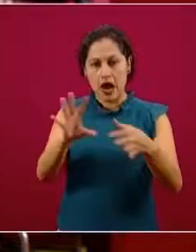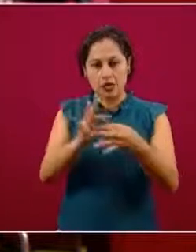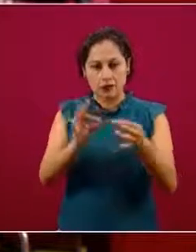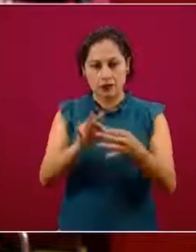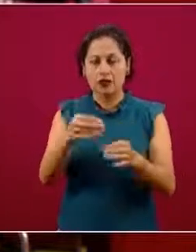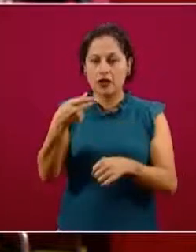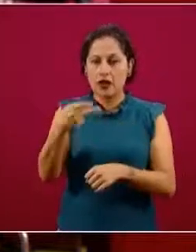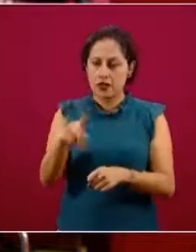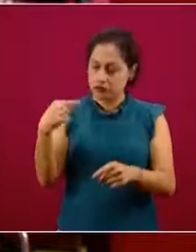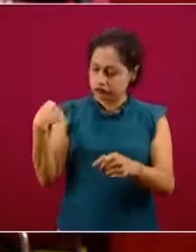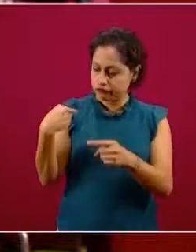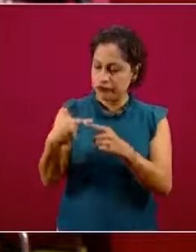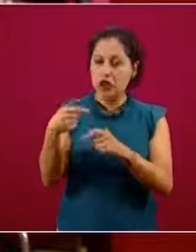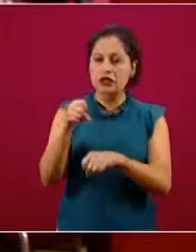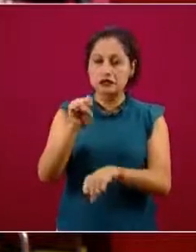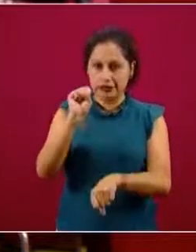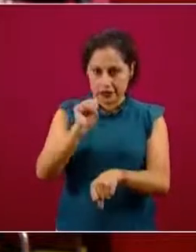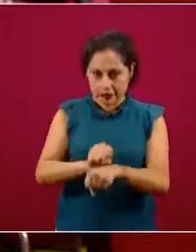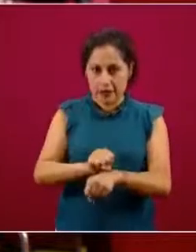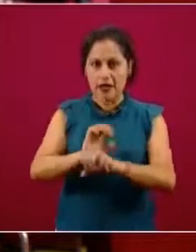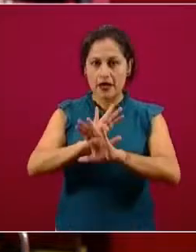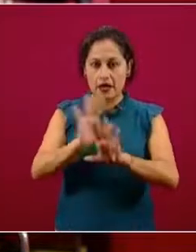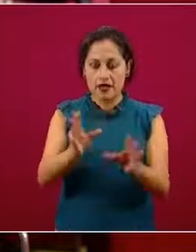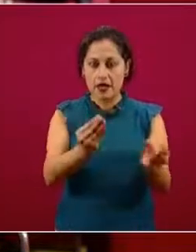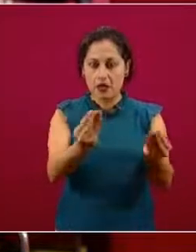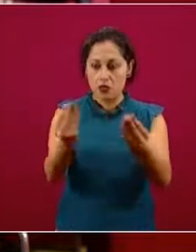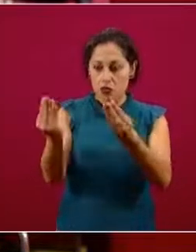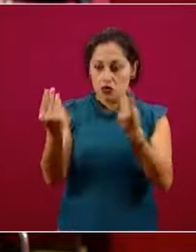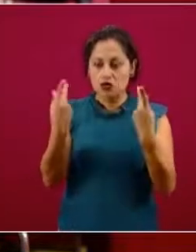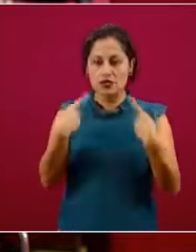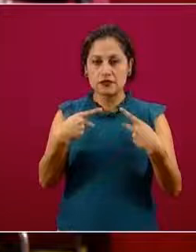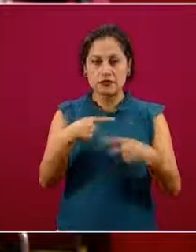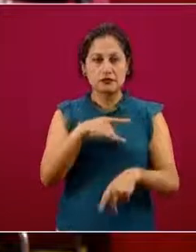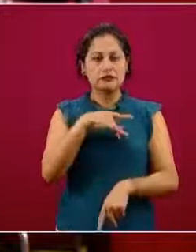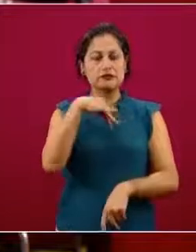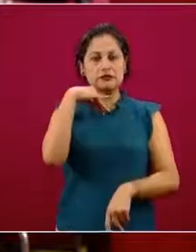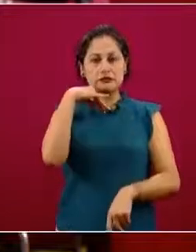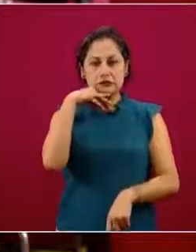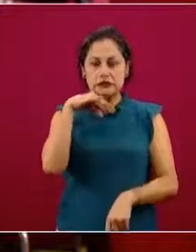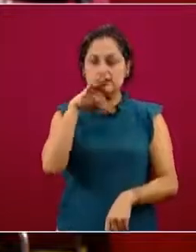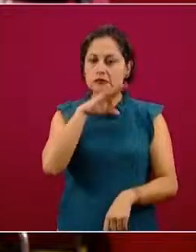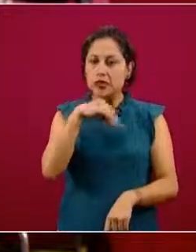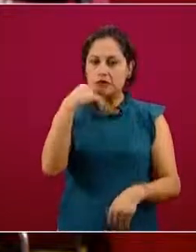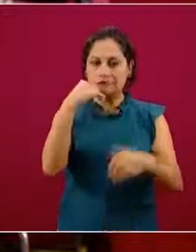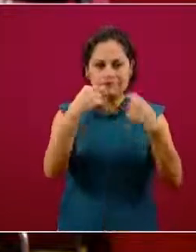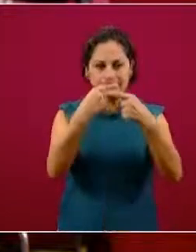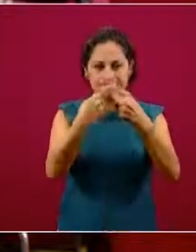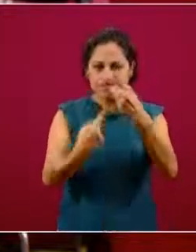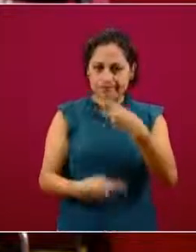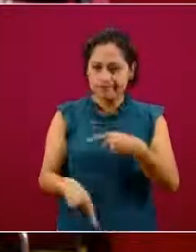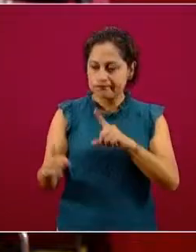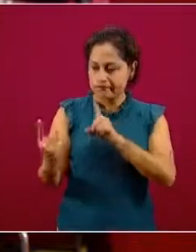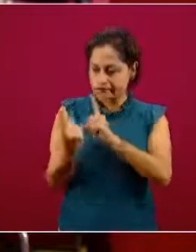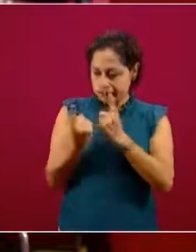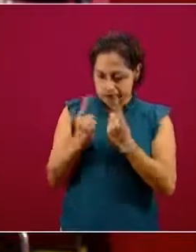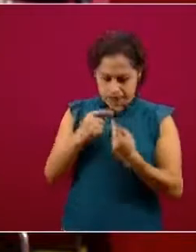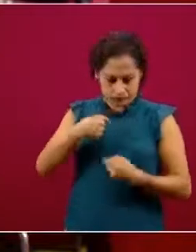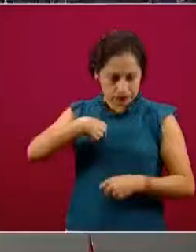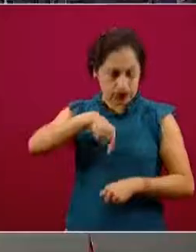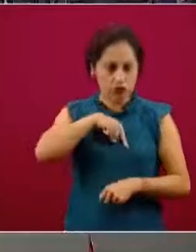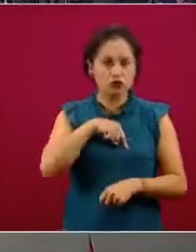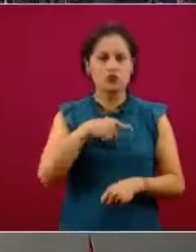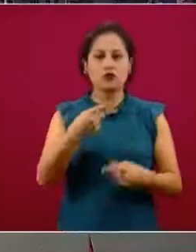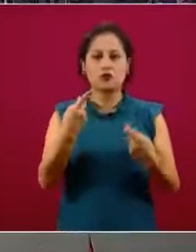hemos conocido ya de muchos más casos de gente que se empieza a sentir mal, cercanos a todos nosotros,